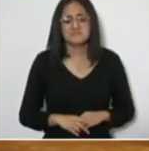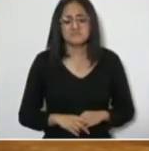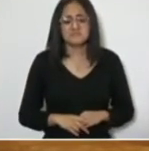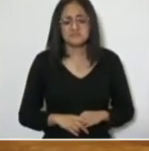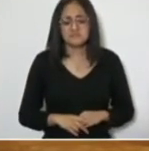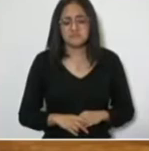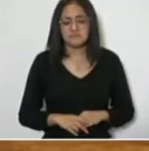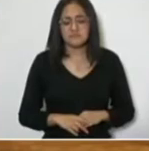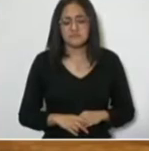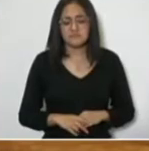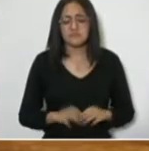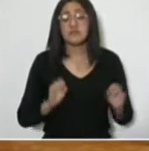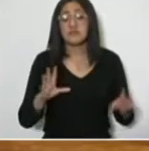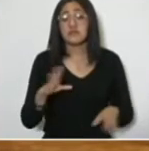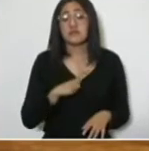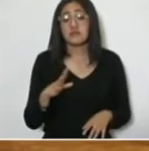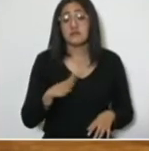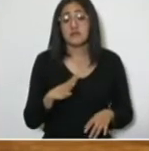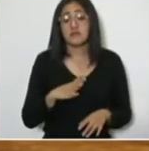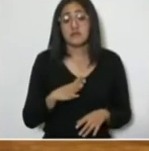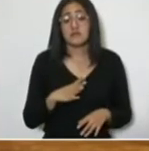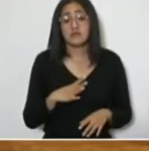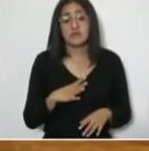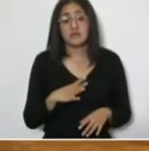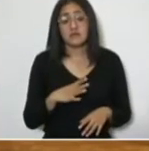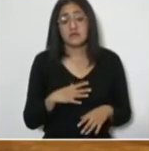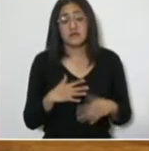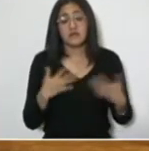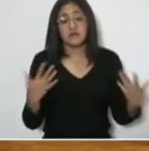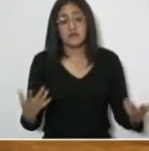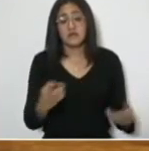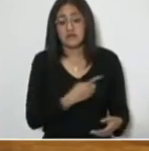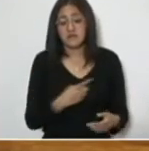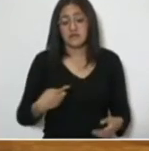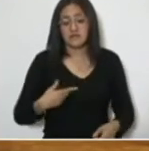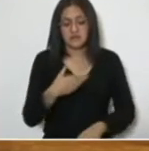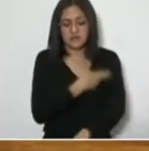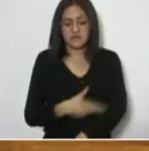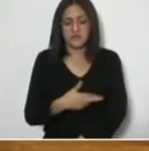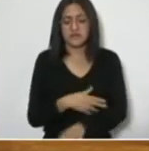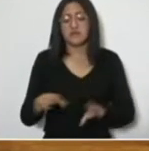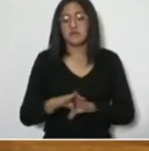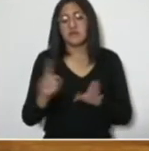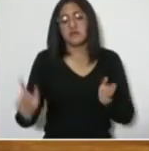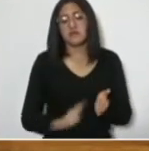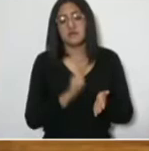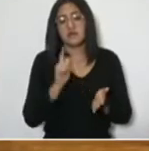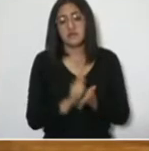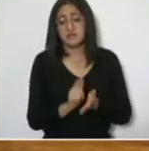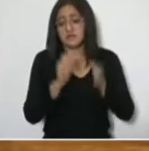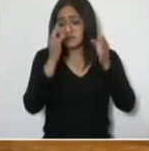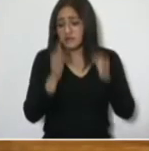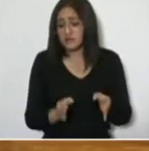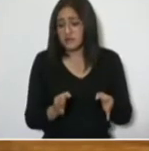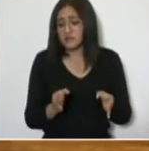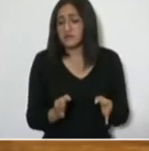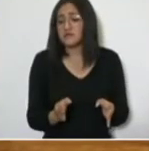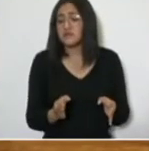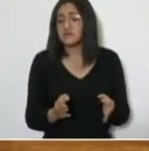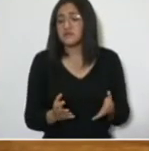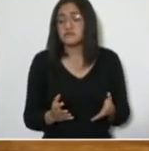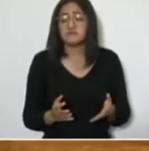Claro que si existen inconformidades, pues deben de resolverse en términos de ley, de la normatividad